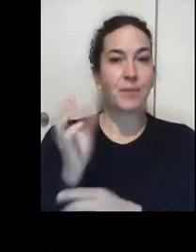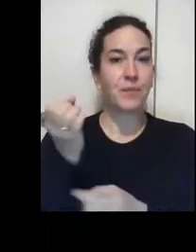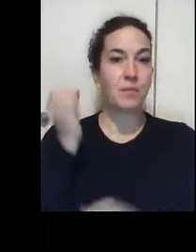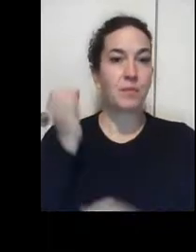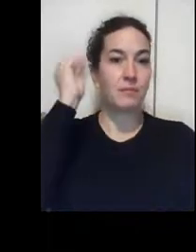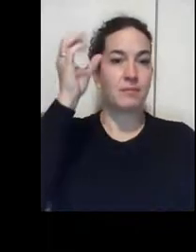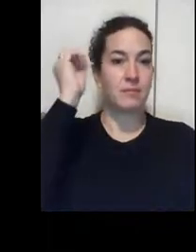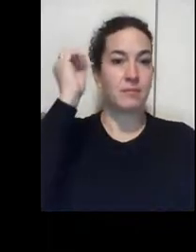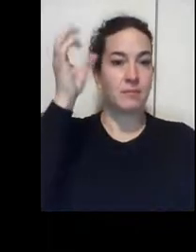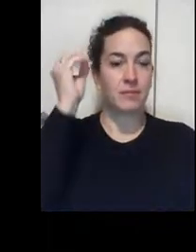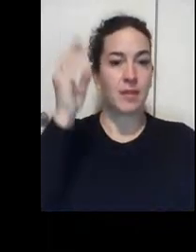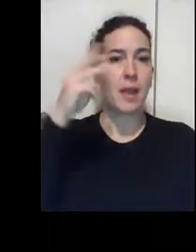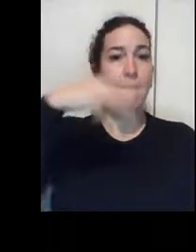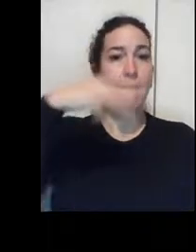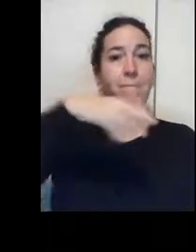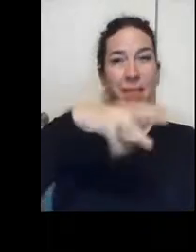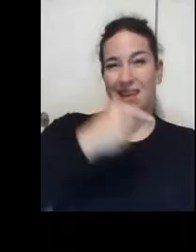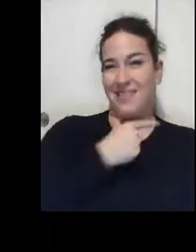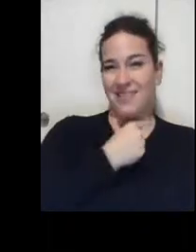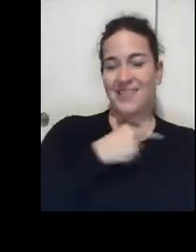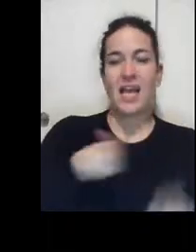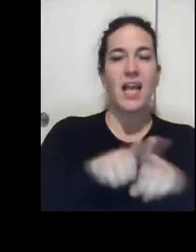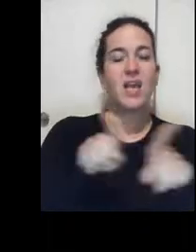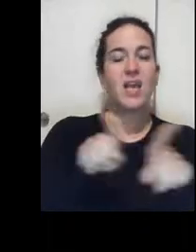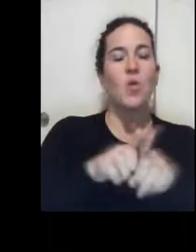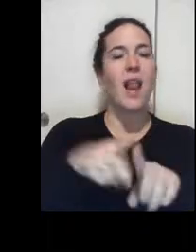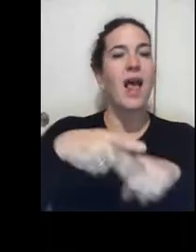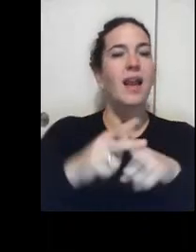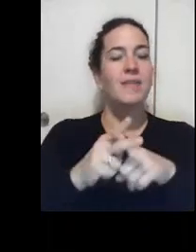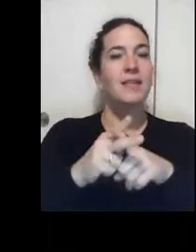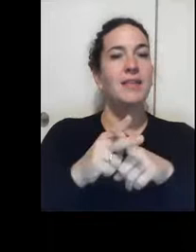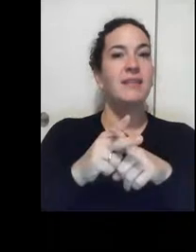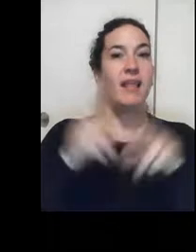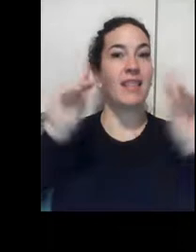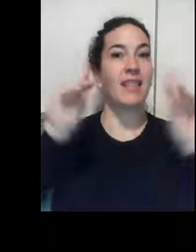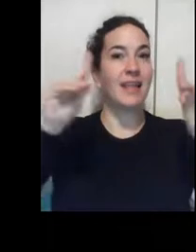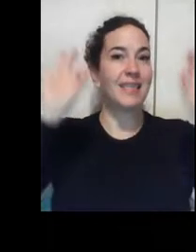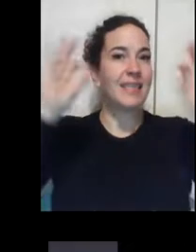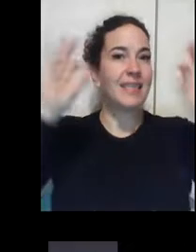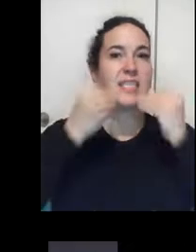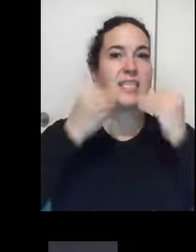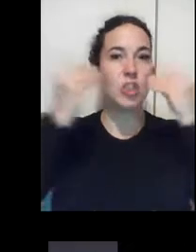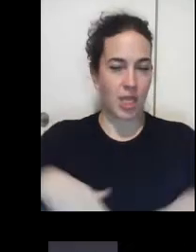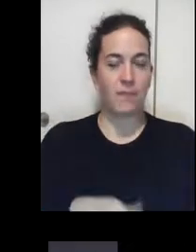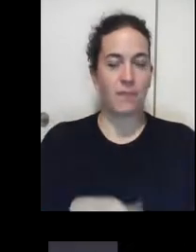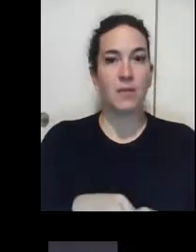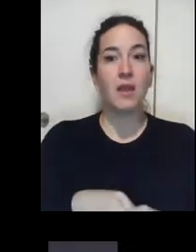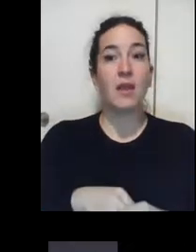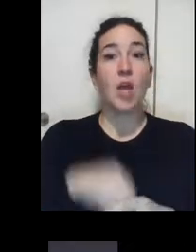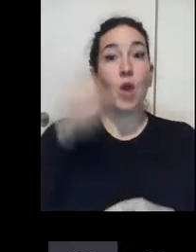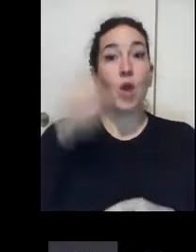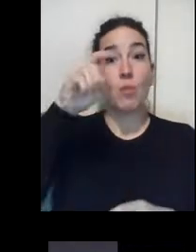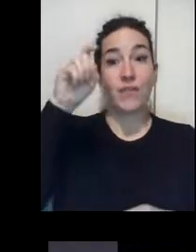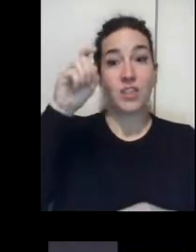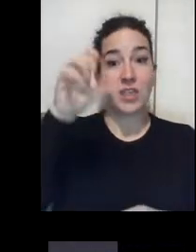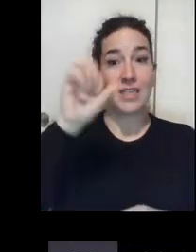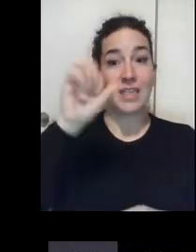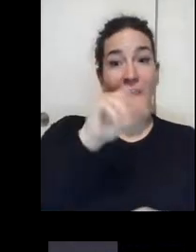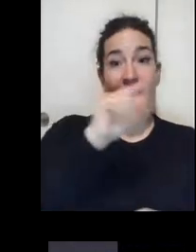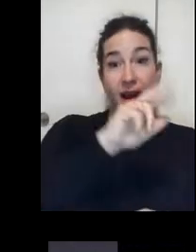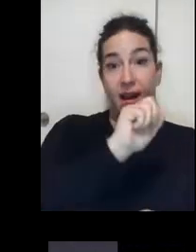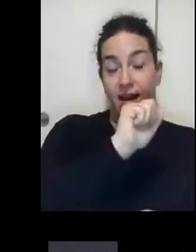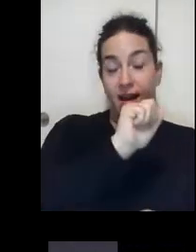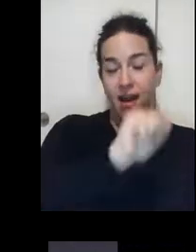comunicación El meme como herramienta didáctica en historia, presentada por los profesores Sara Núñez del Prado, Agustín